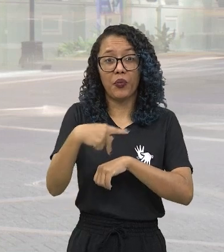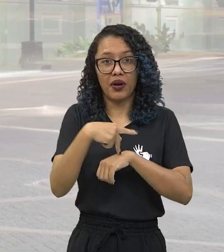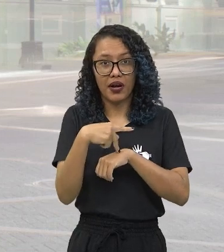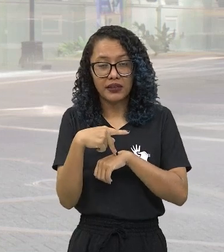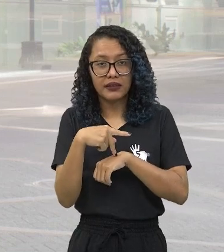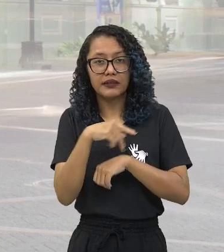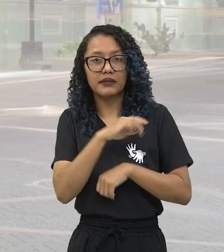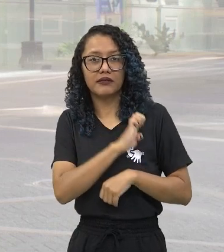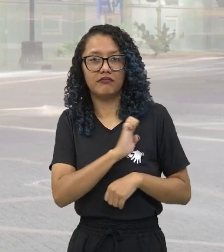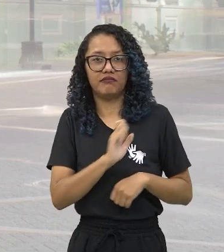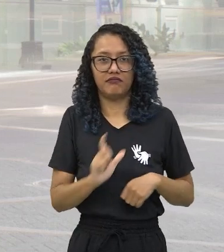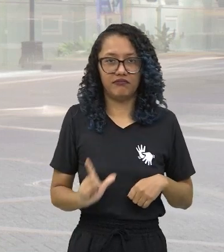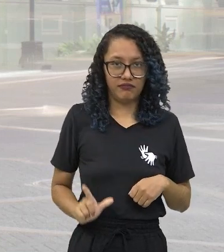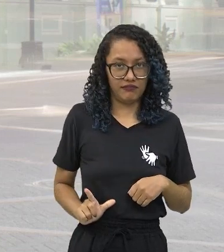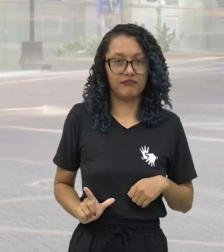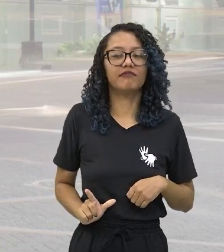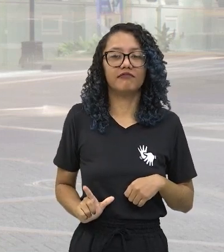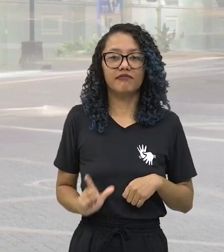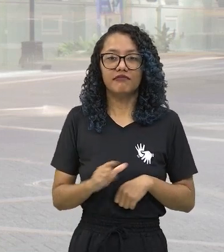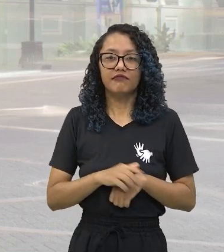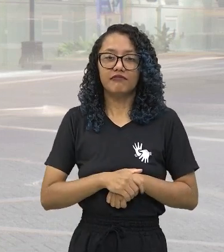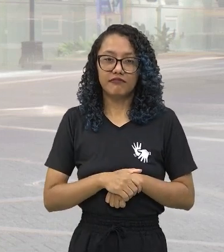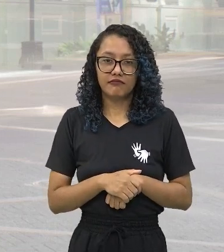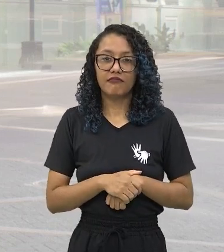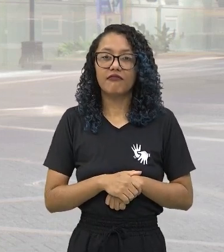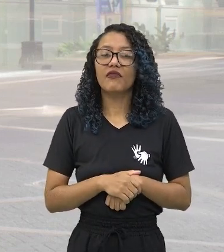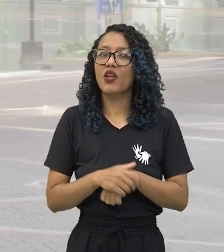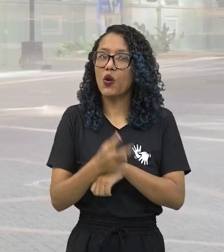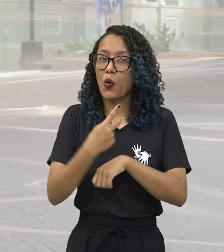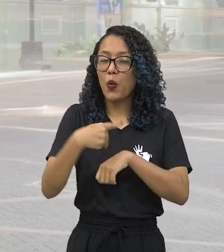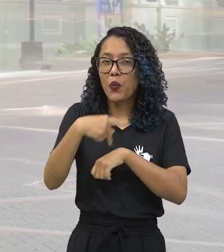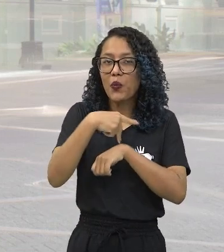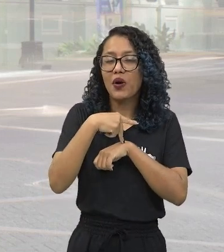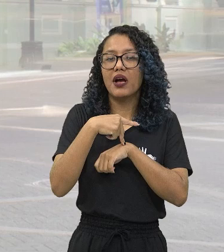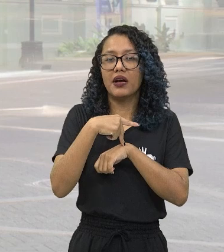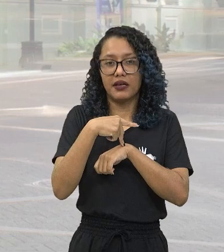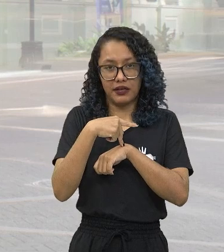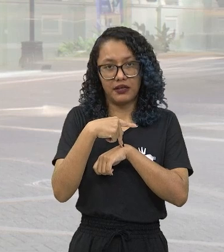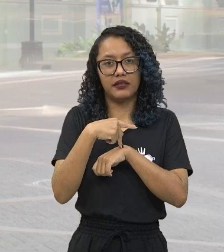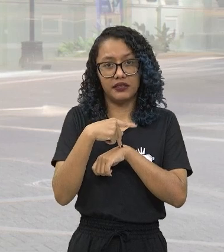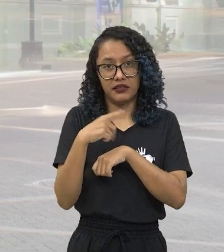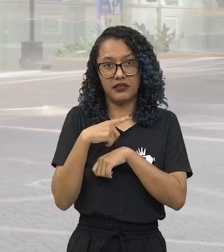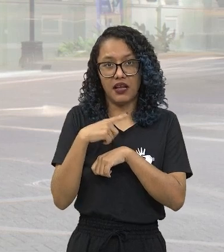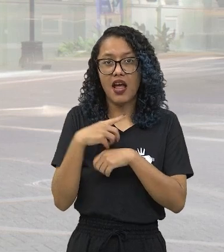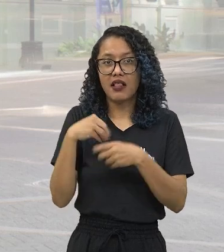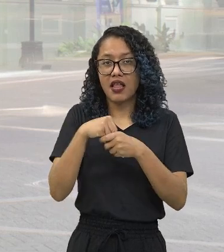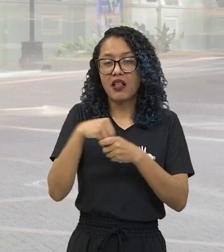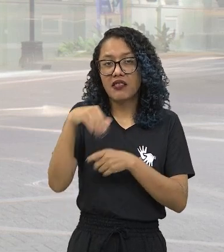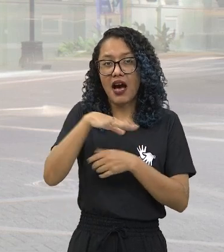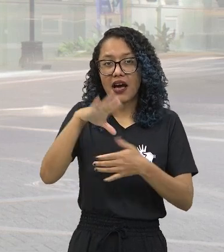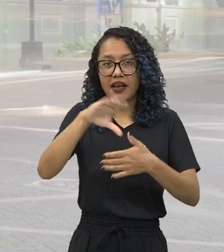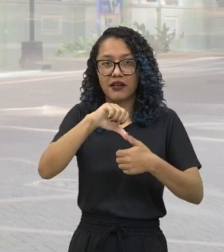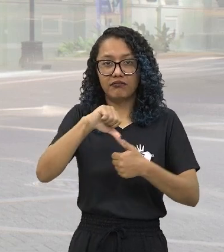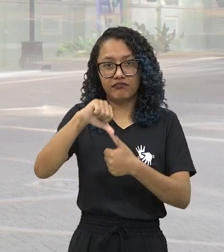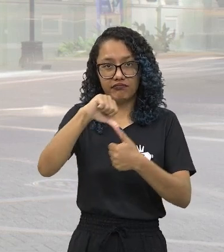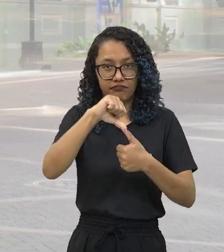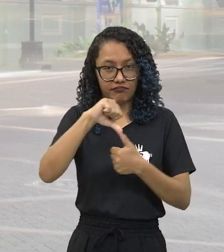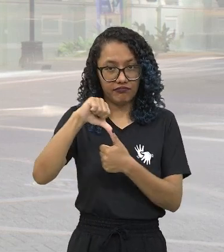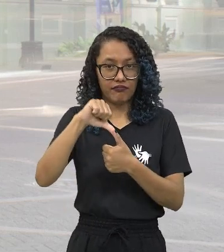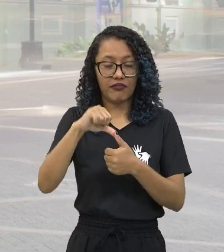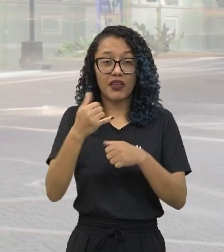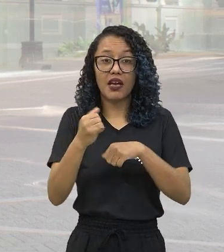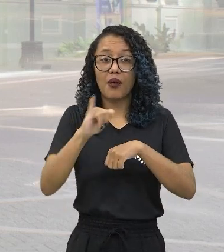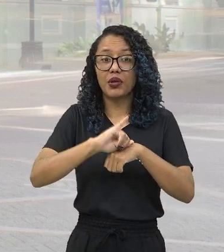Salvador. El Salvador é um dos países de América Central, cuja capital é